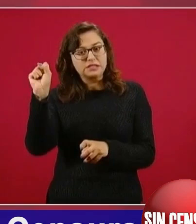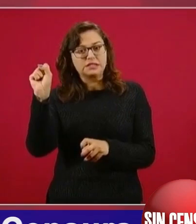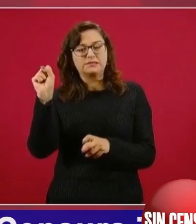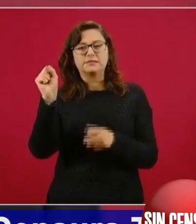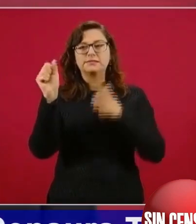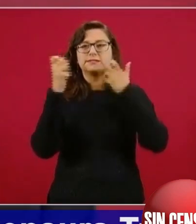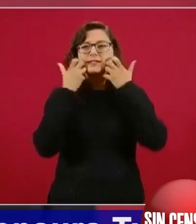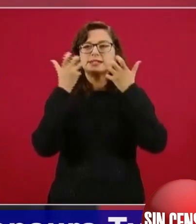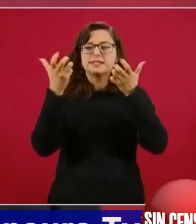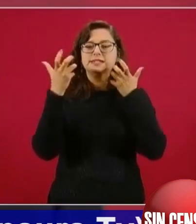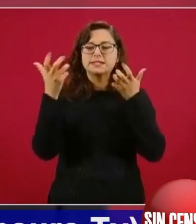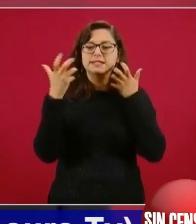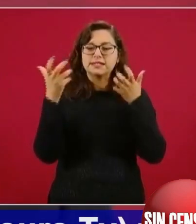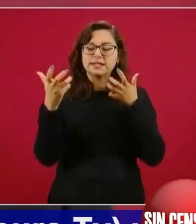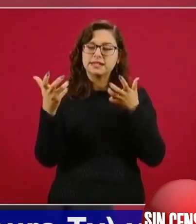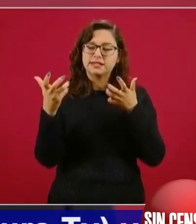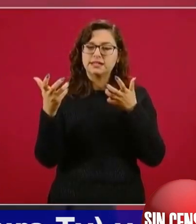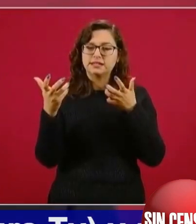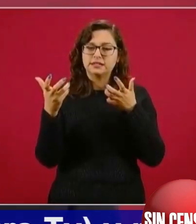aspiracionista,